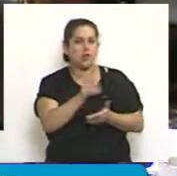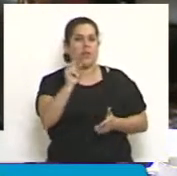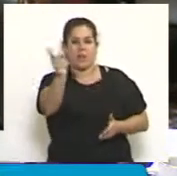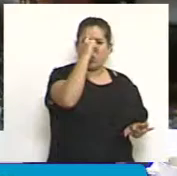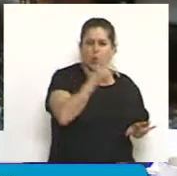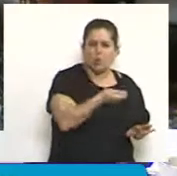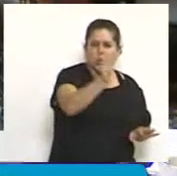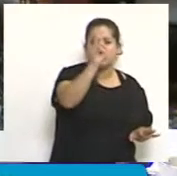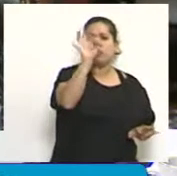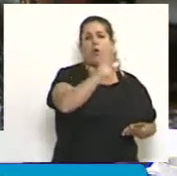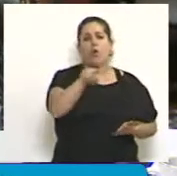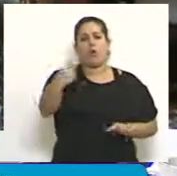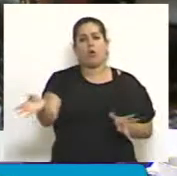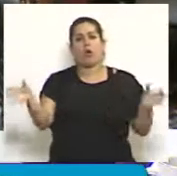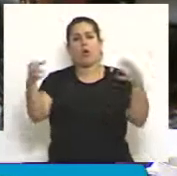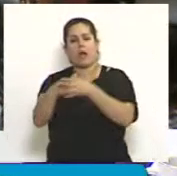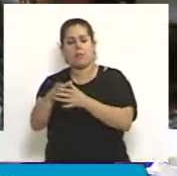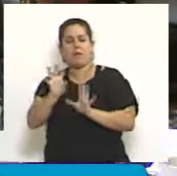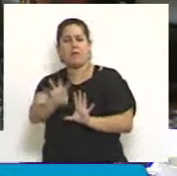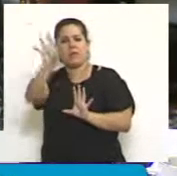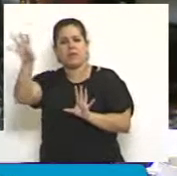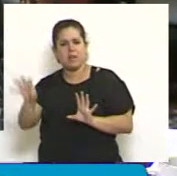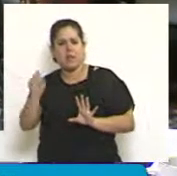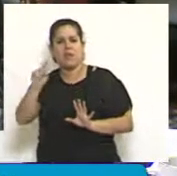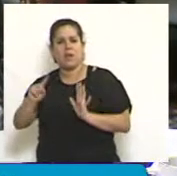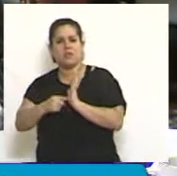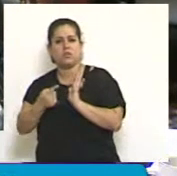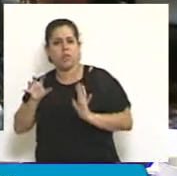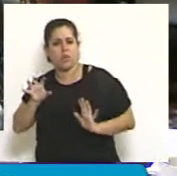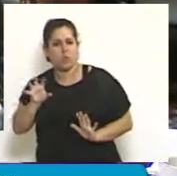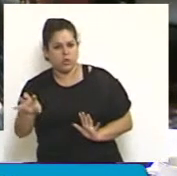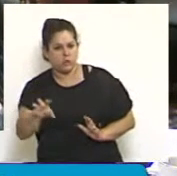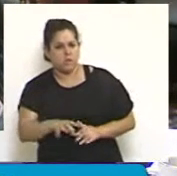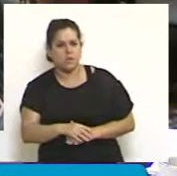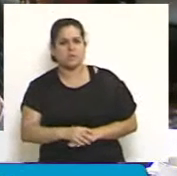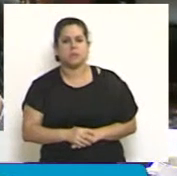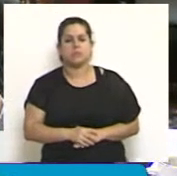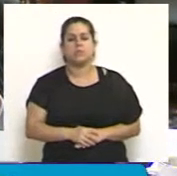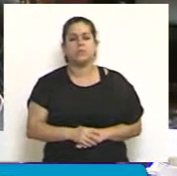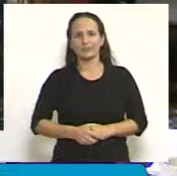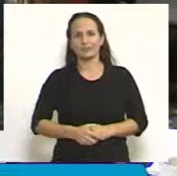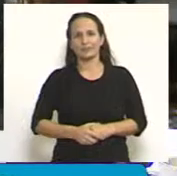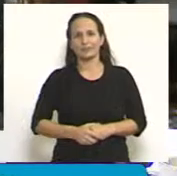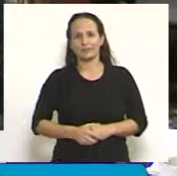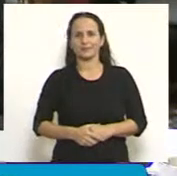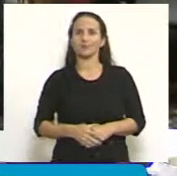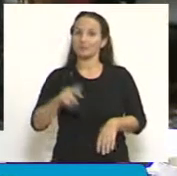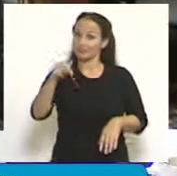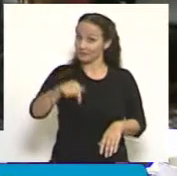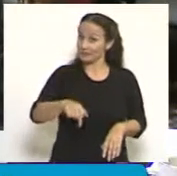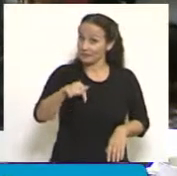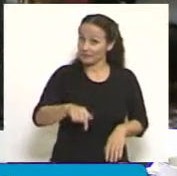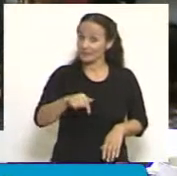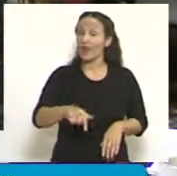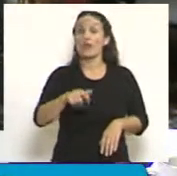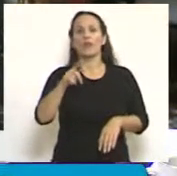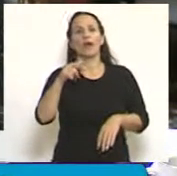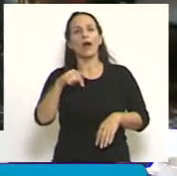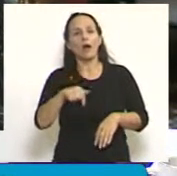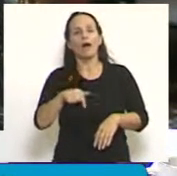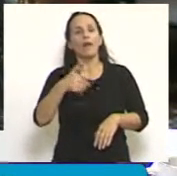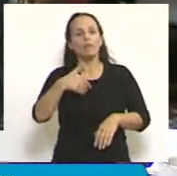de actuación, el régimen de gestión de las audiencias, la asignación de casos y la fijación